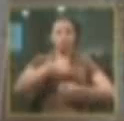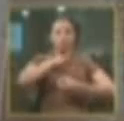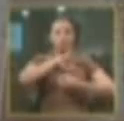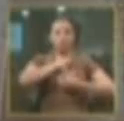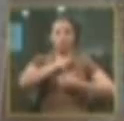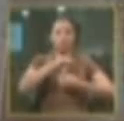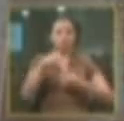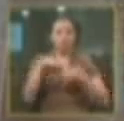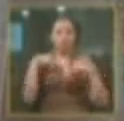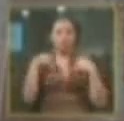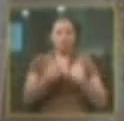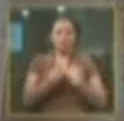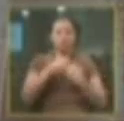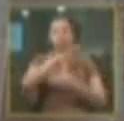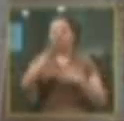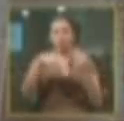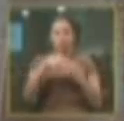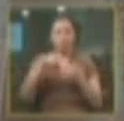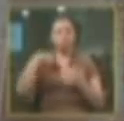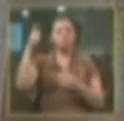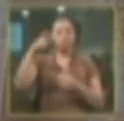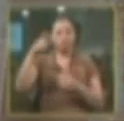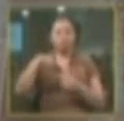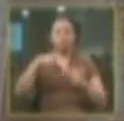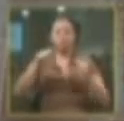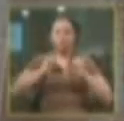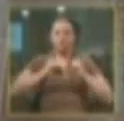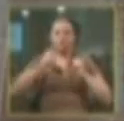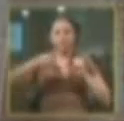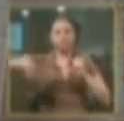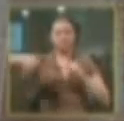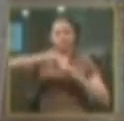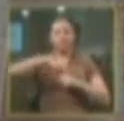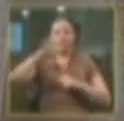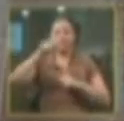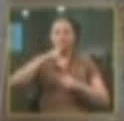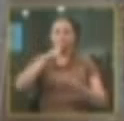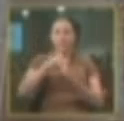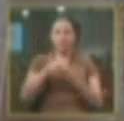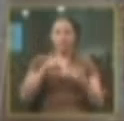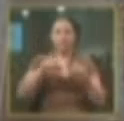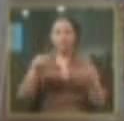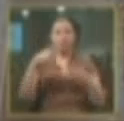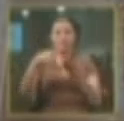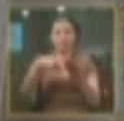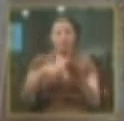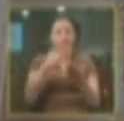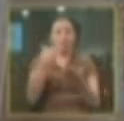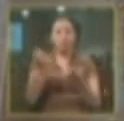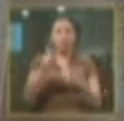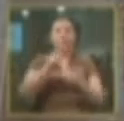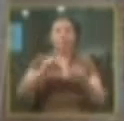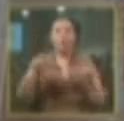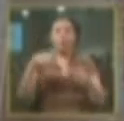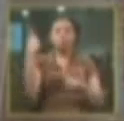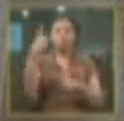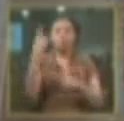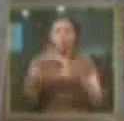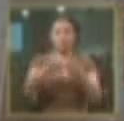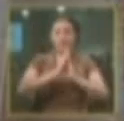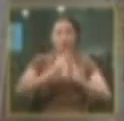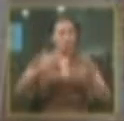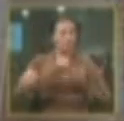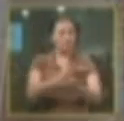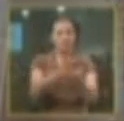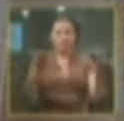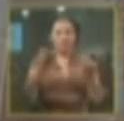cansancio. Todos necesitamos descansar para que el debate sea enriquecedor. Solamente les pido al Pleno, no a